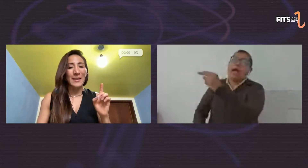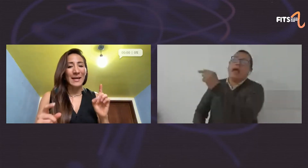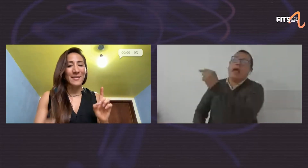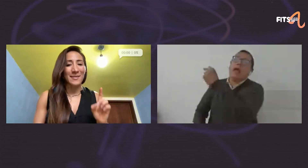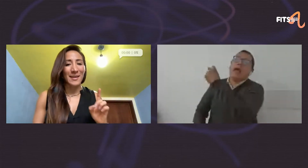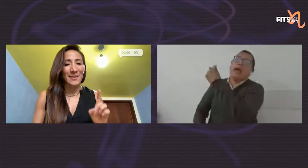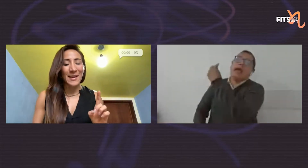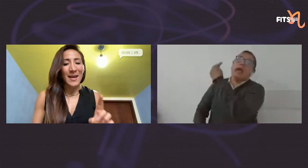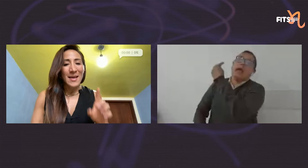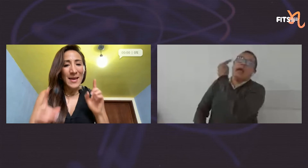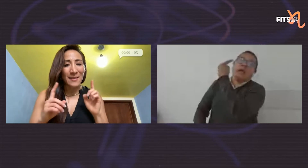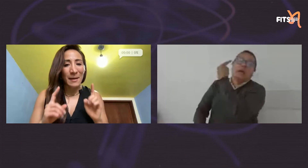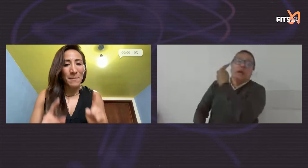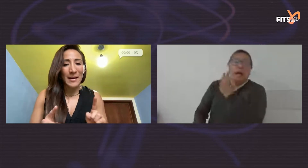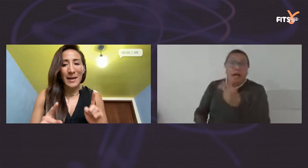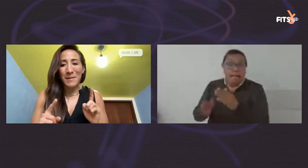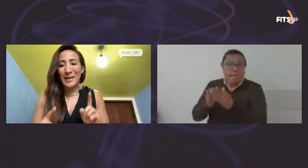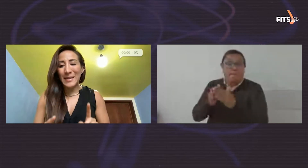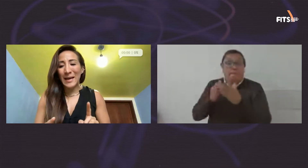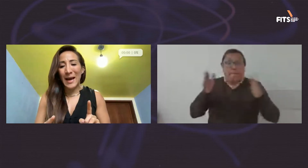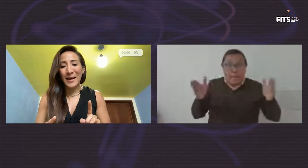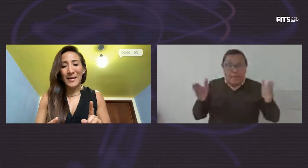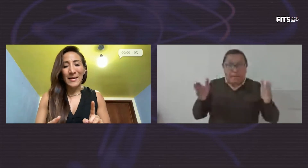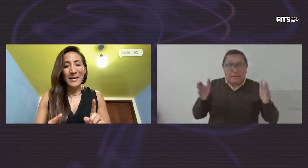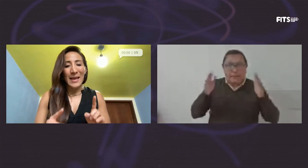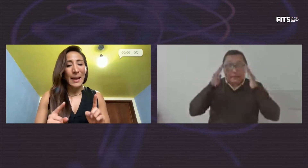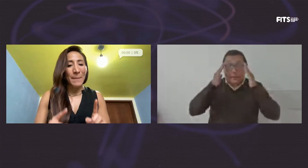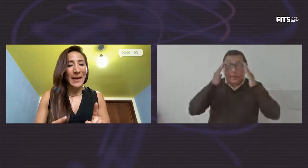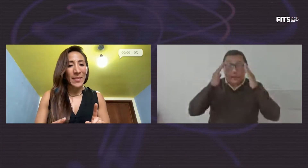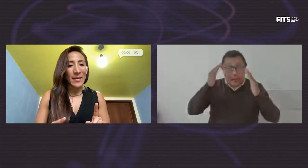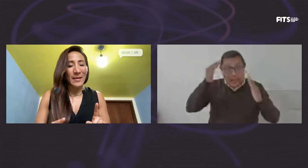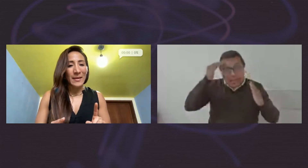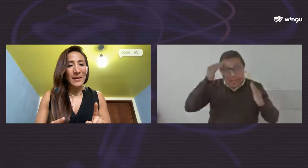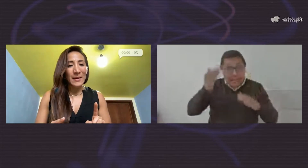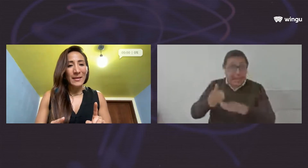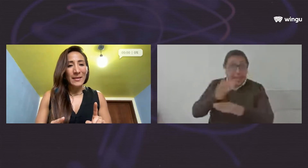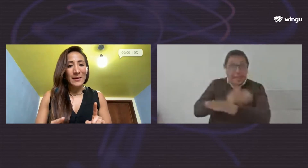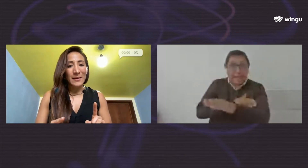cuarto alcanzaste a hacer esa marca imaginaria en la pared.